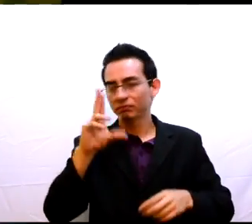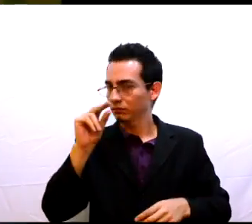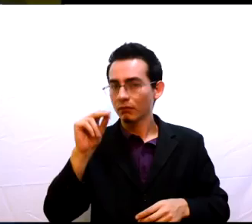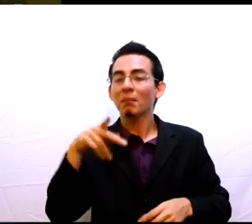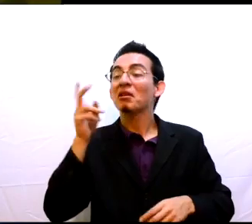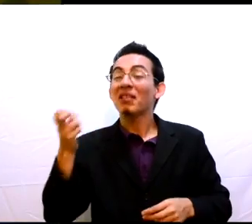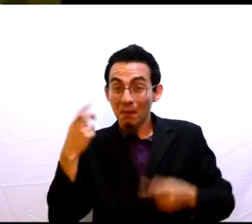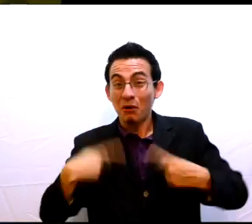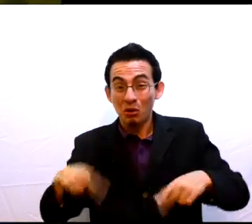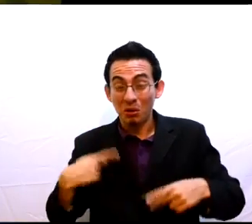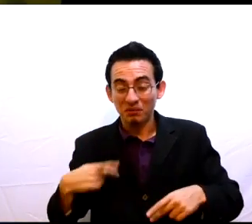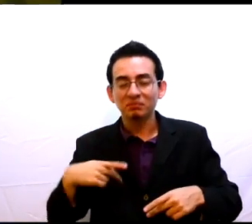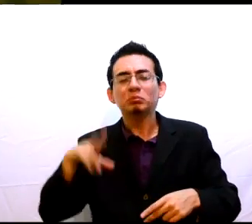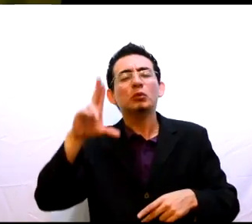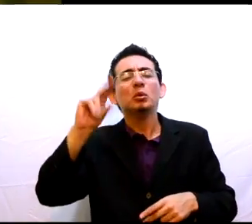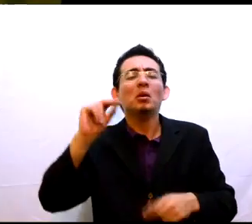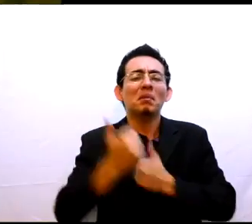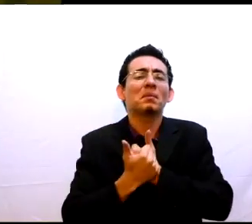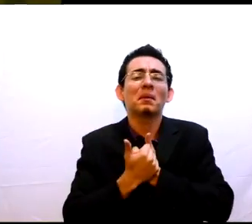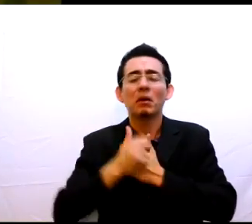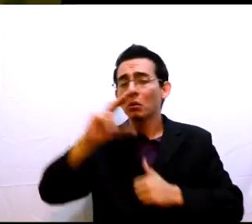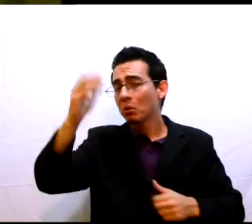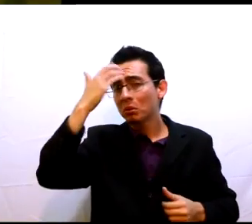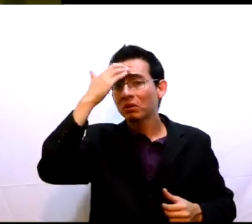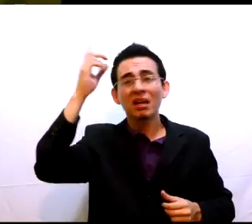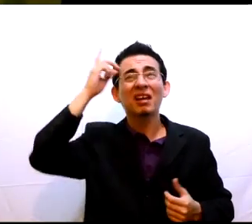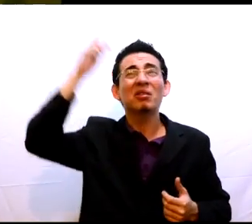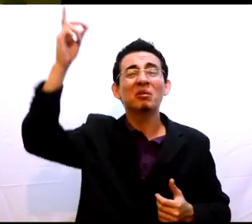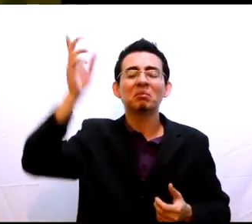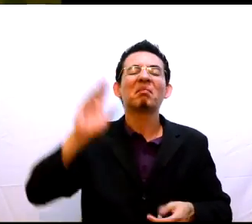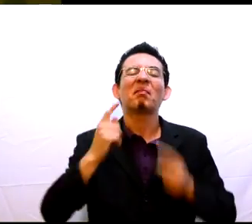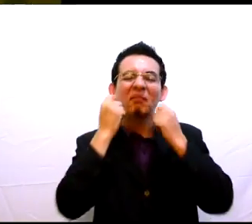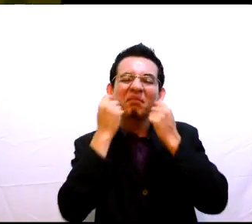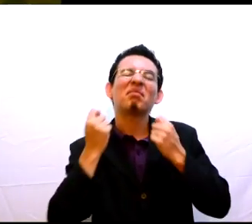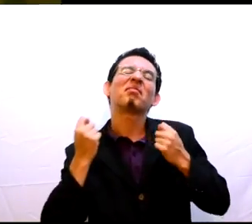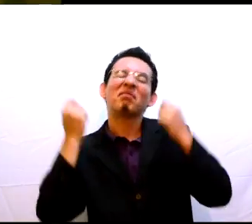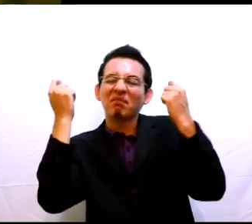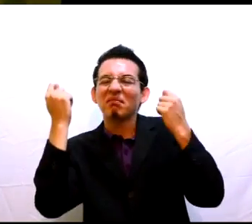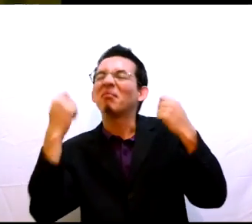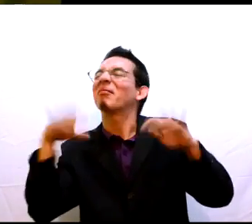lo que no era de él hermanos